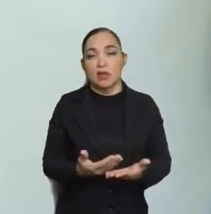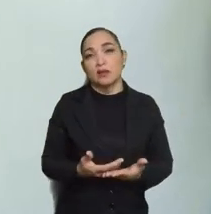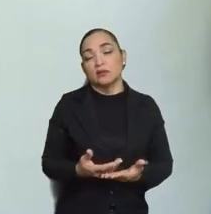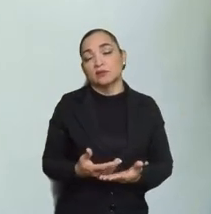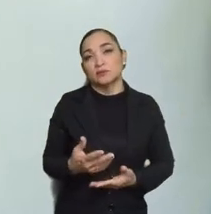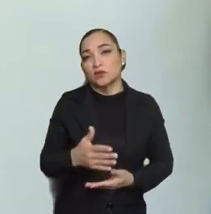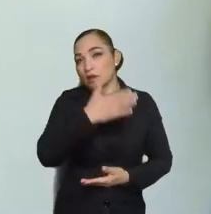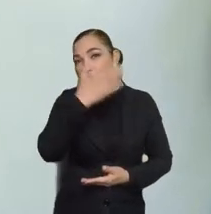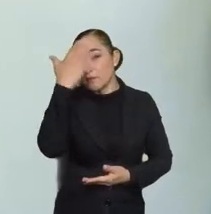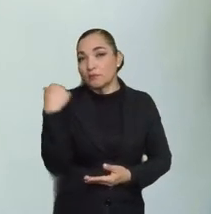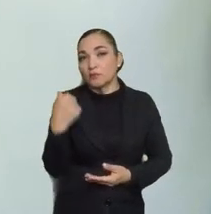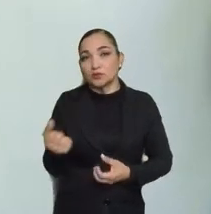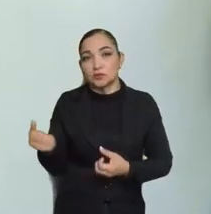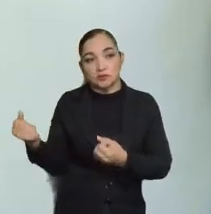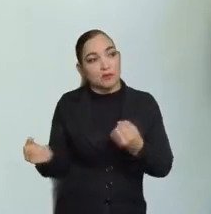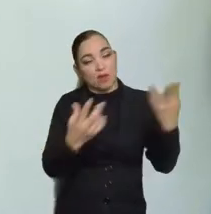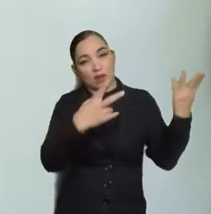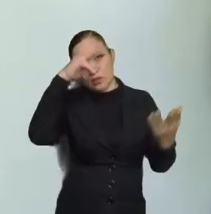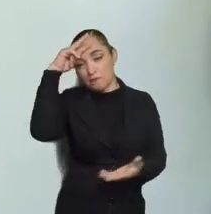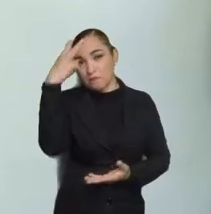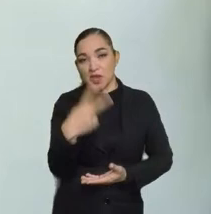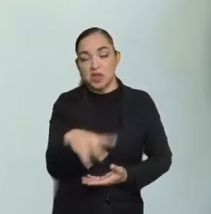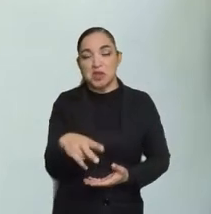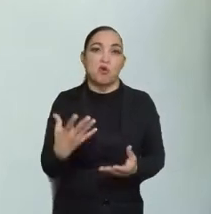¿eh? No estoy informado.